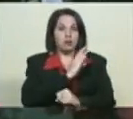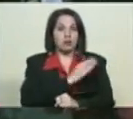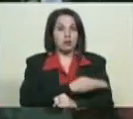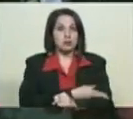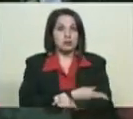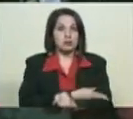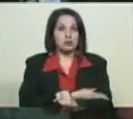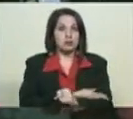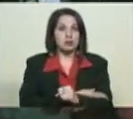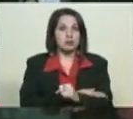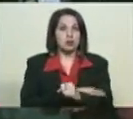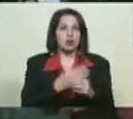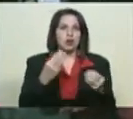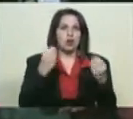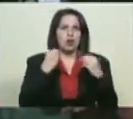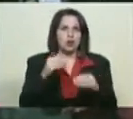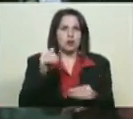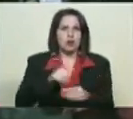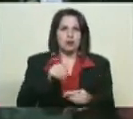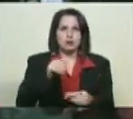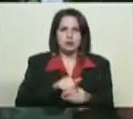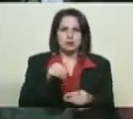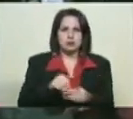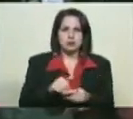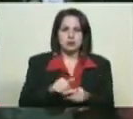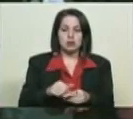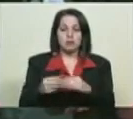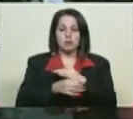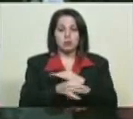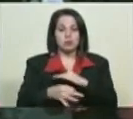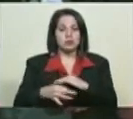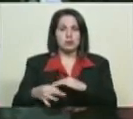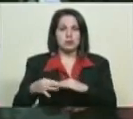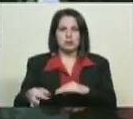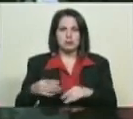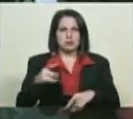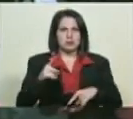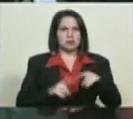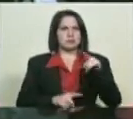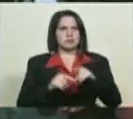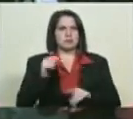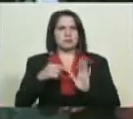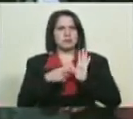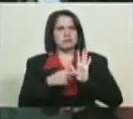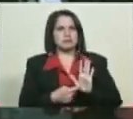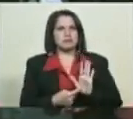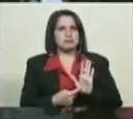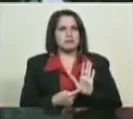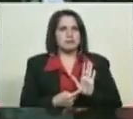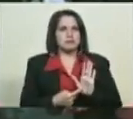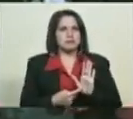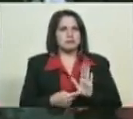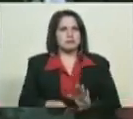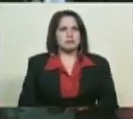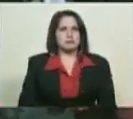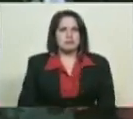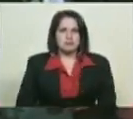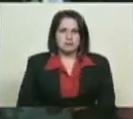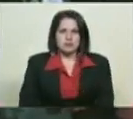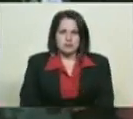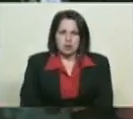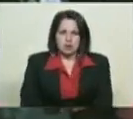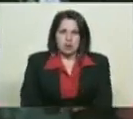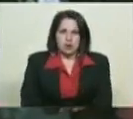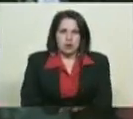fortaleciendo. Estas elecciones municipales han sido y representan pues el colofón de